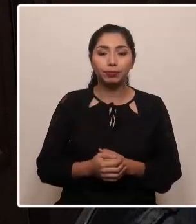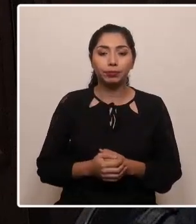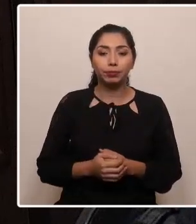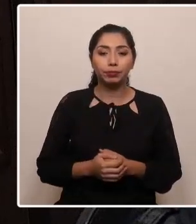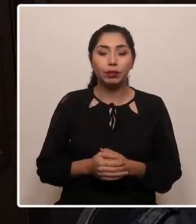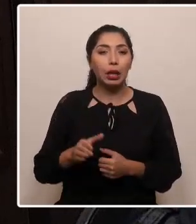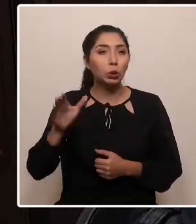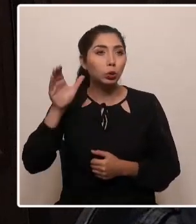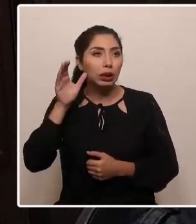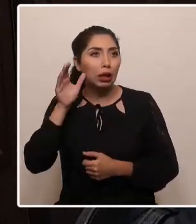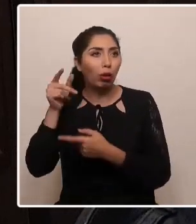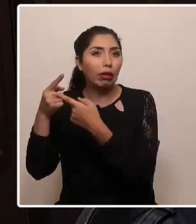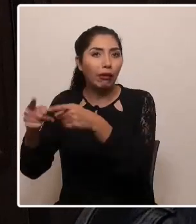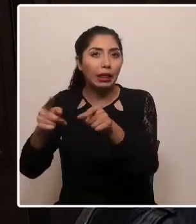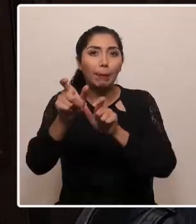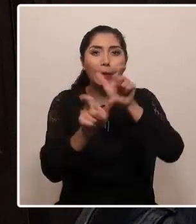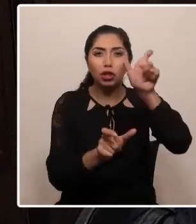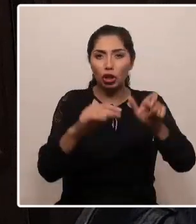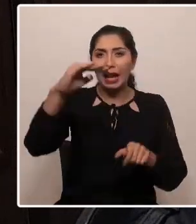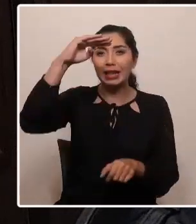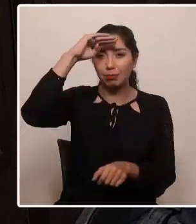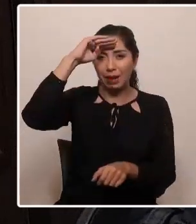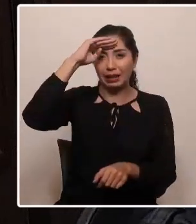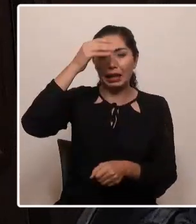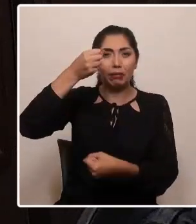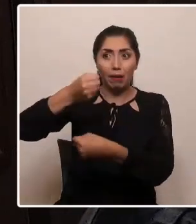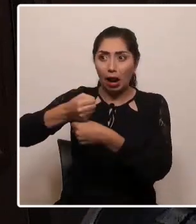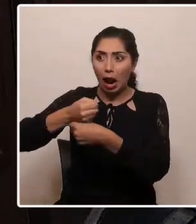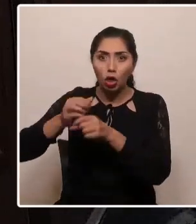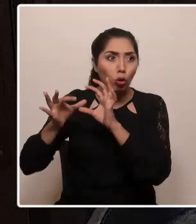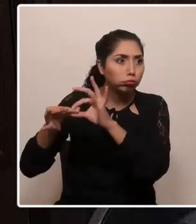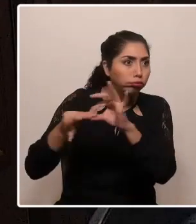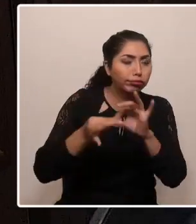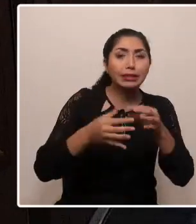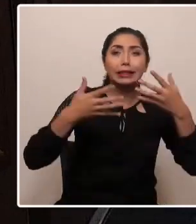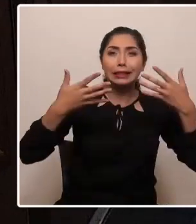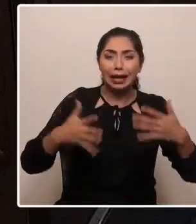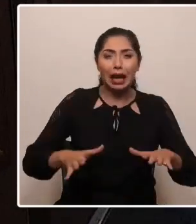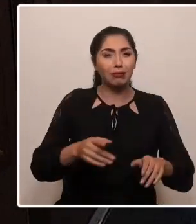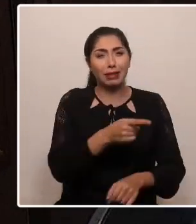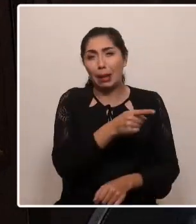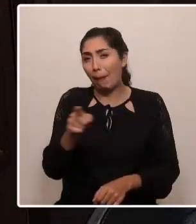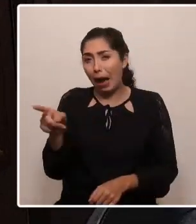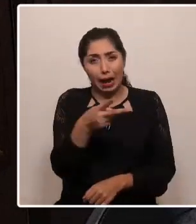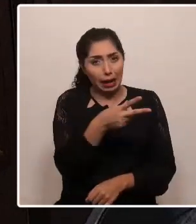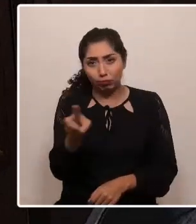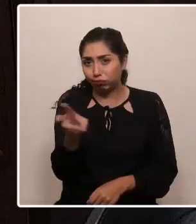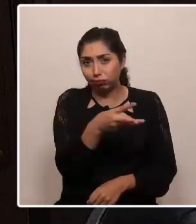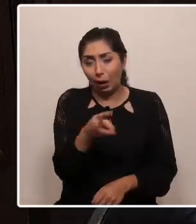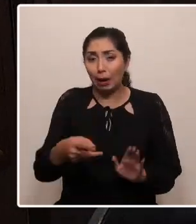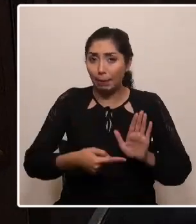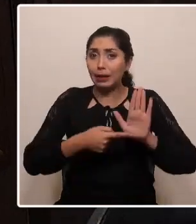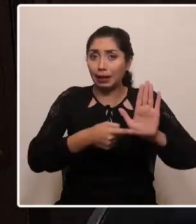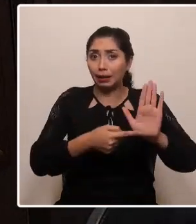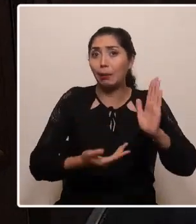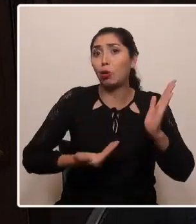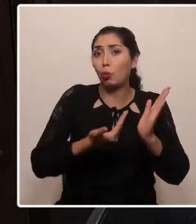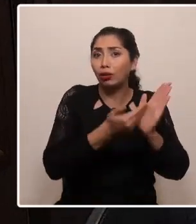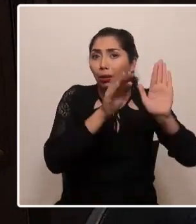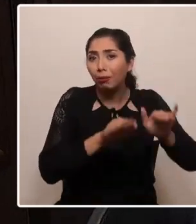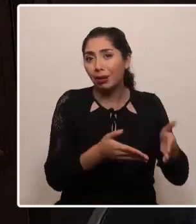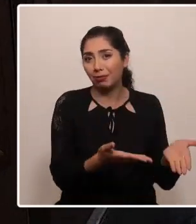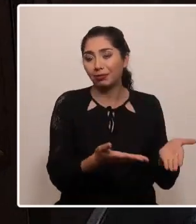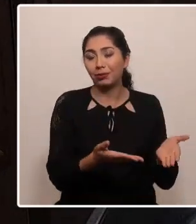escuchando a diferentes expertos con los cuales hemos trabajado durante ya durante semanas arduamente para presentar iniciativa al Pleno. Así que muchas gracias.